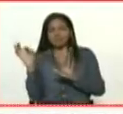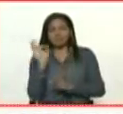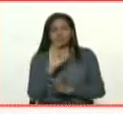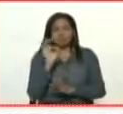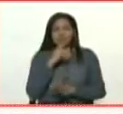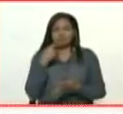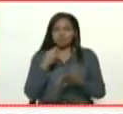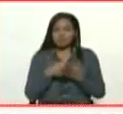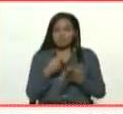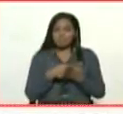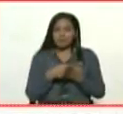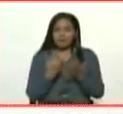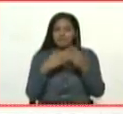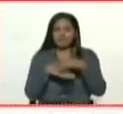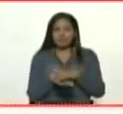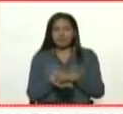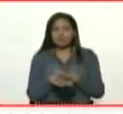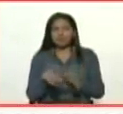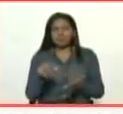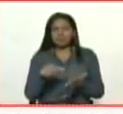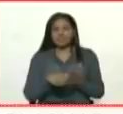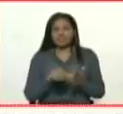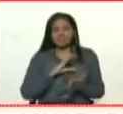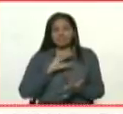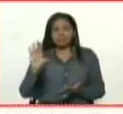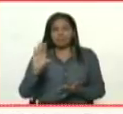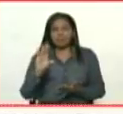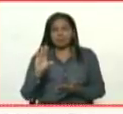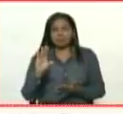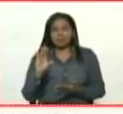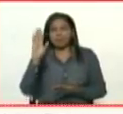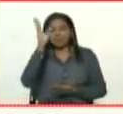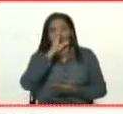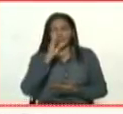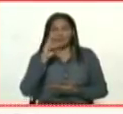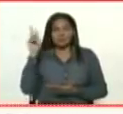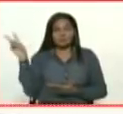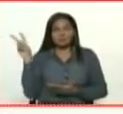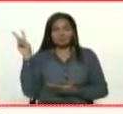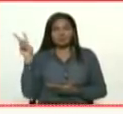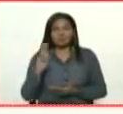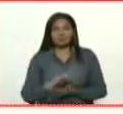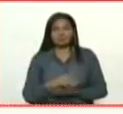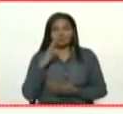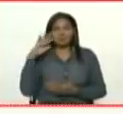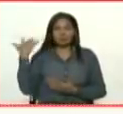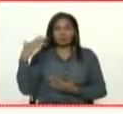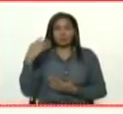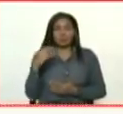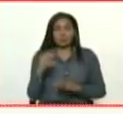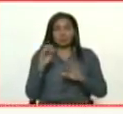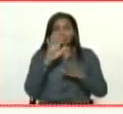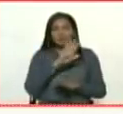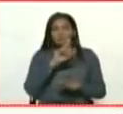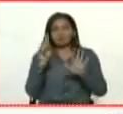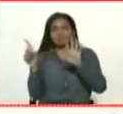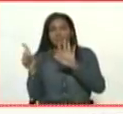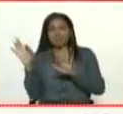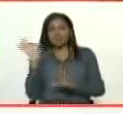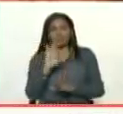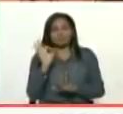a través del carnet de la patria y del Banco de Venezuela. Naguará, 56%, muy